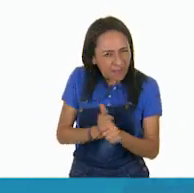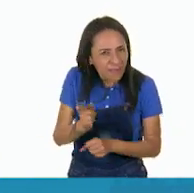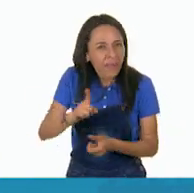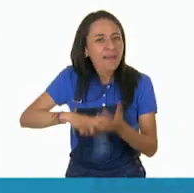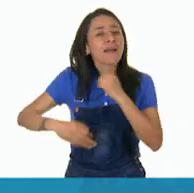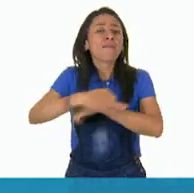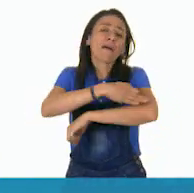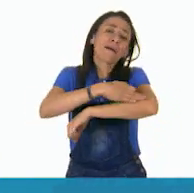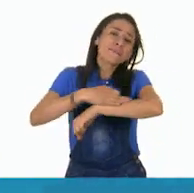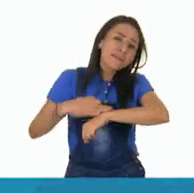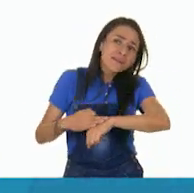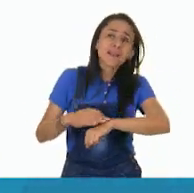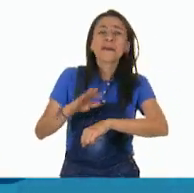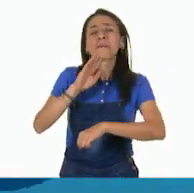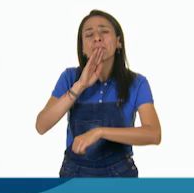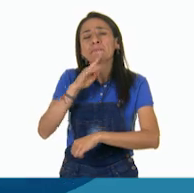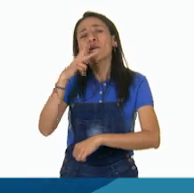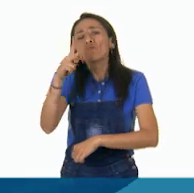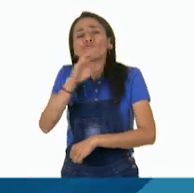cariño de tu mamá